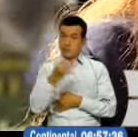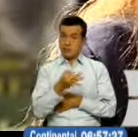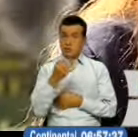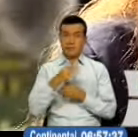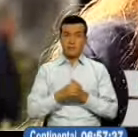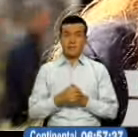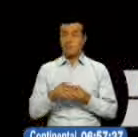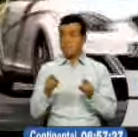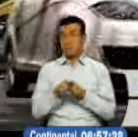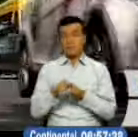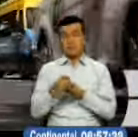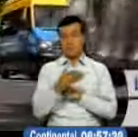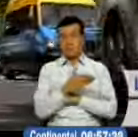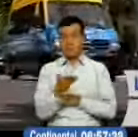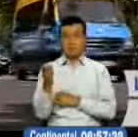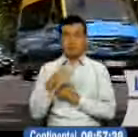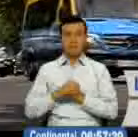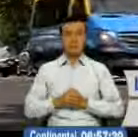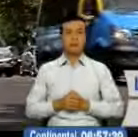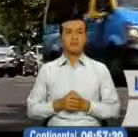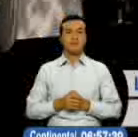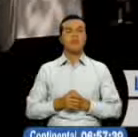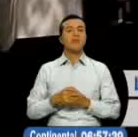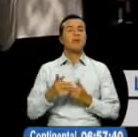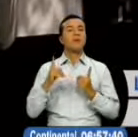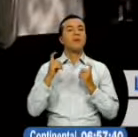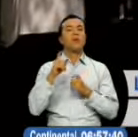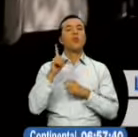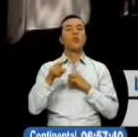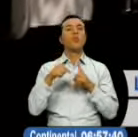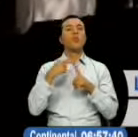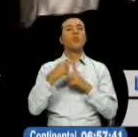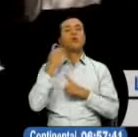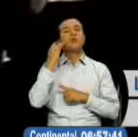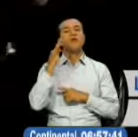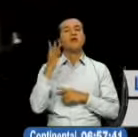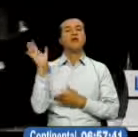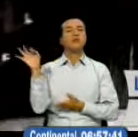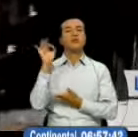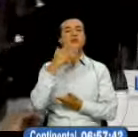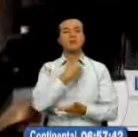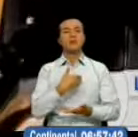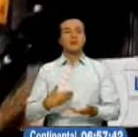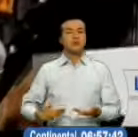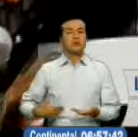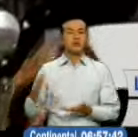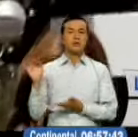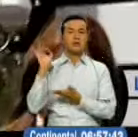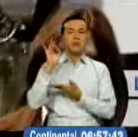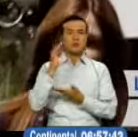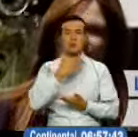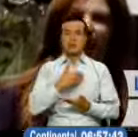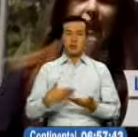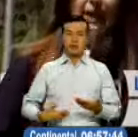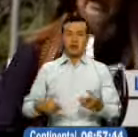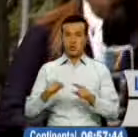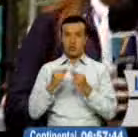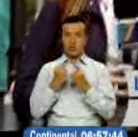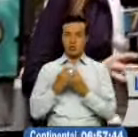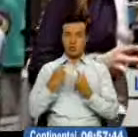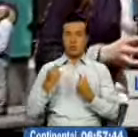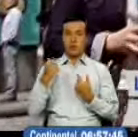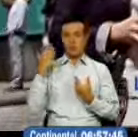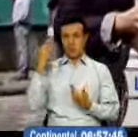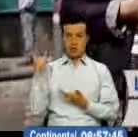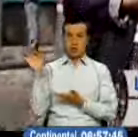El que haga lo mismo. Ahora la gran incógnita es conocer la fecha y las condiciones de la declaración del presidente del gobierno y presidente del Partido Popular. La